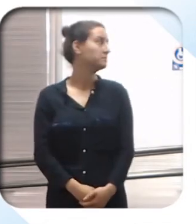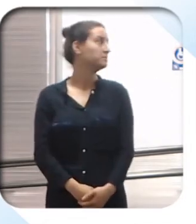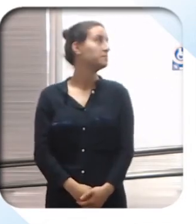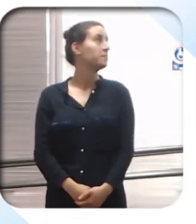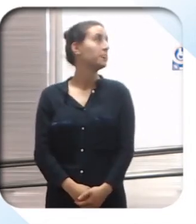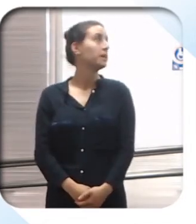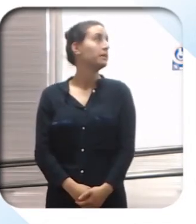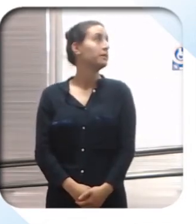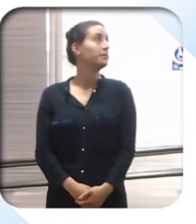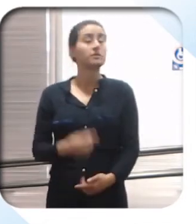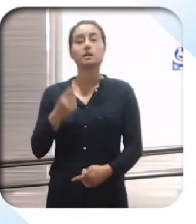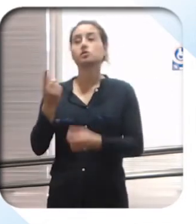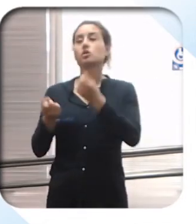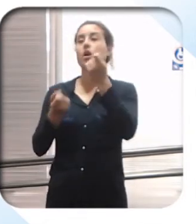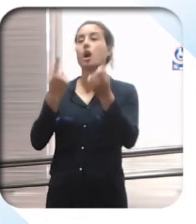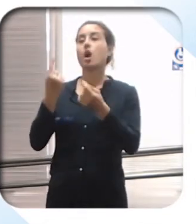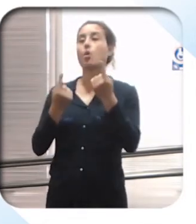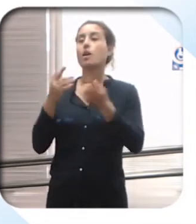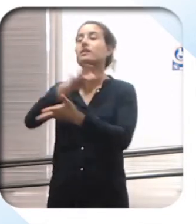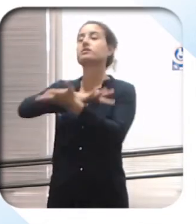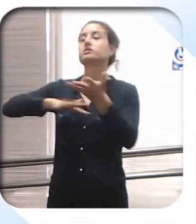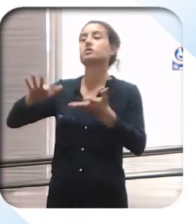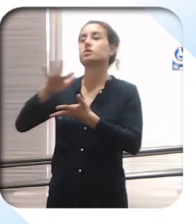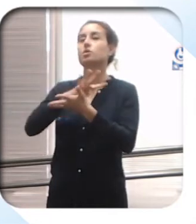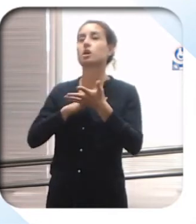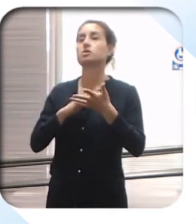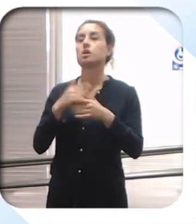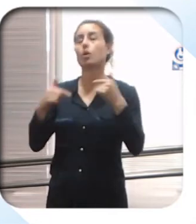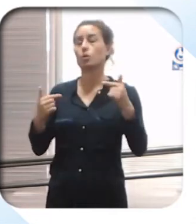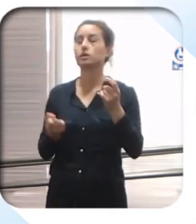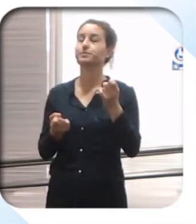Bueno, estas son algunas de las situaciones